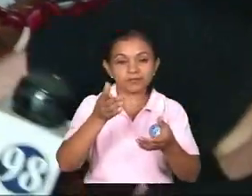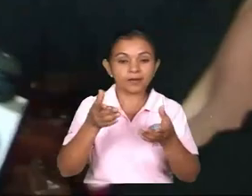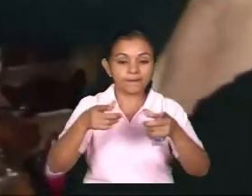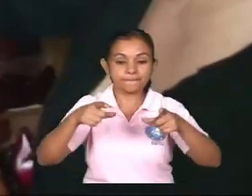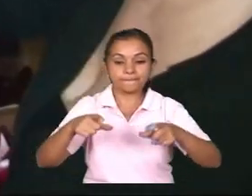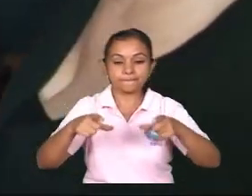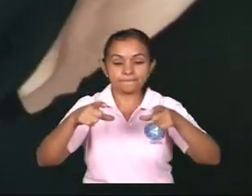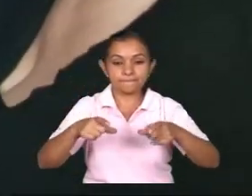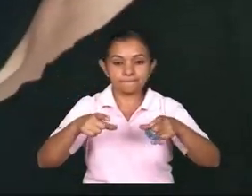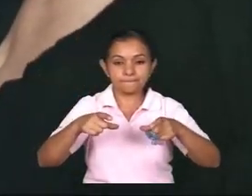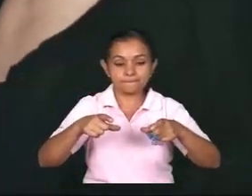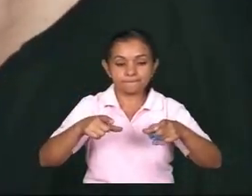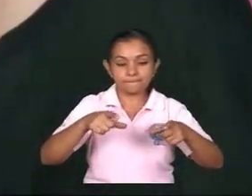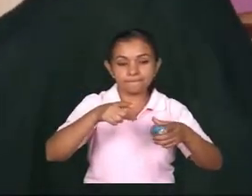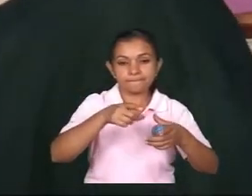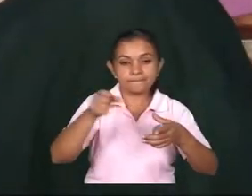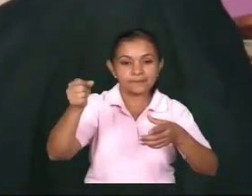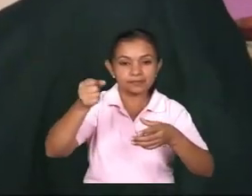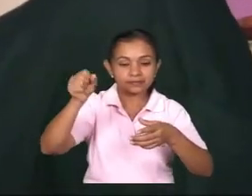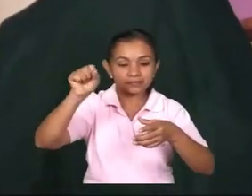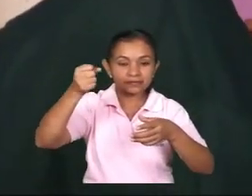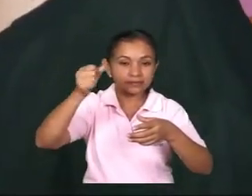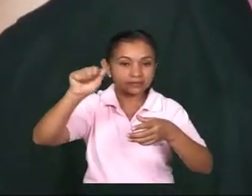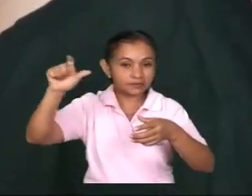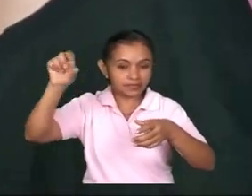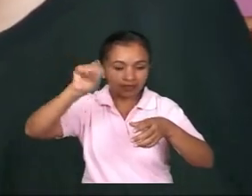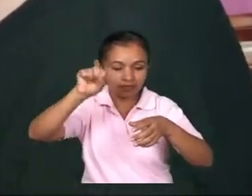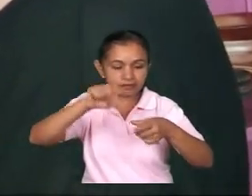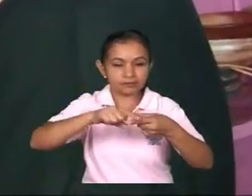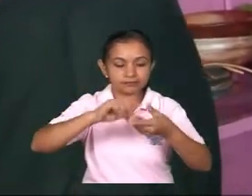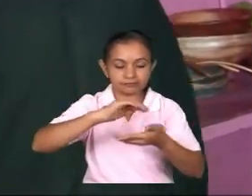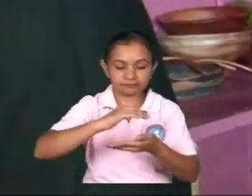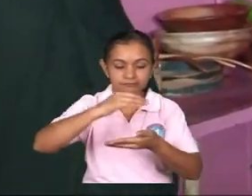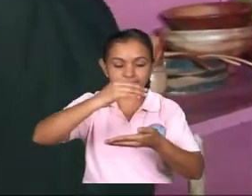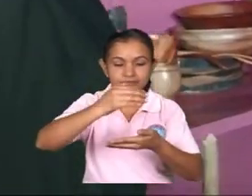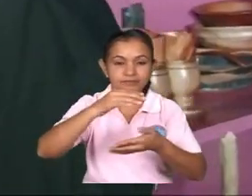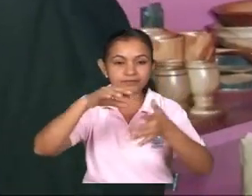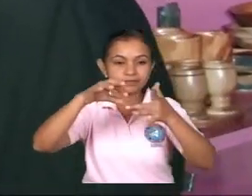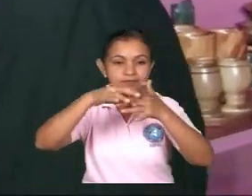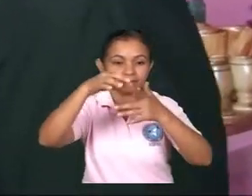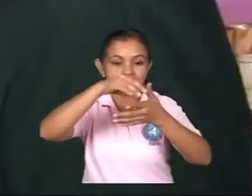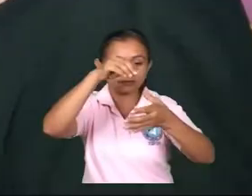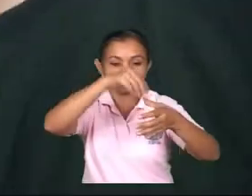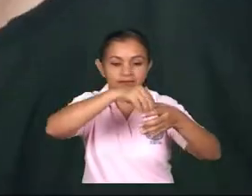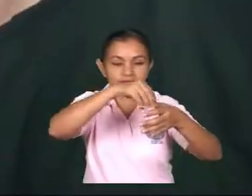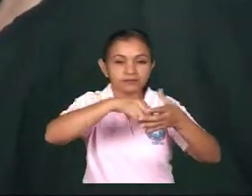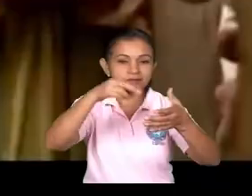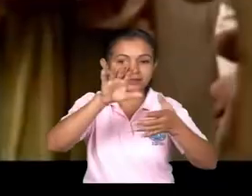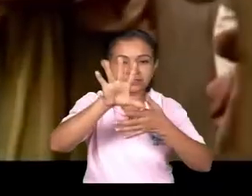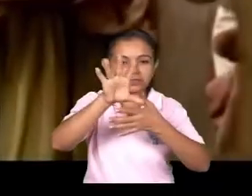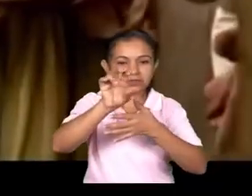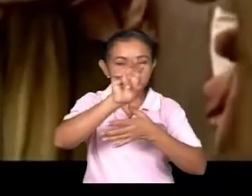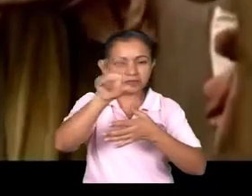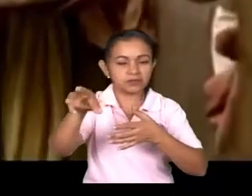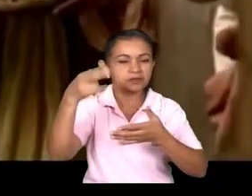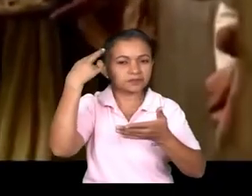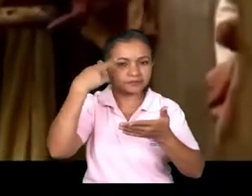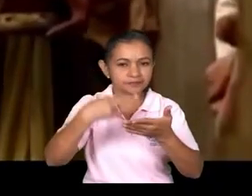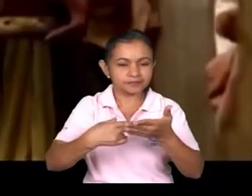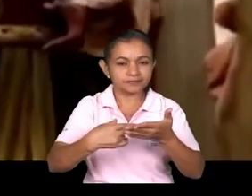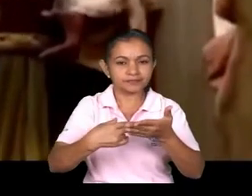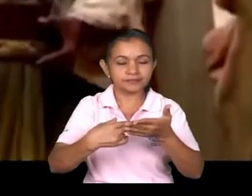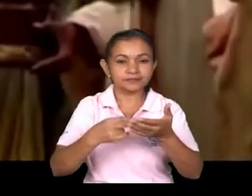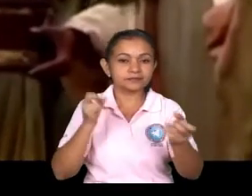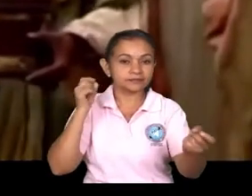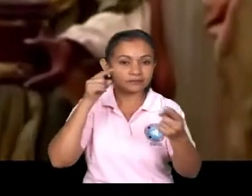portaplatos, salero, joyero, recuerditos pequeños de 50 córdoba. El objetivo